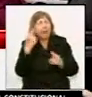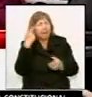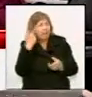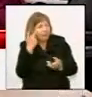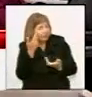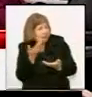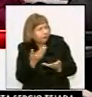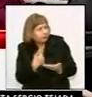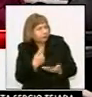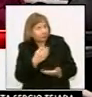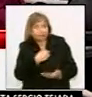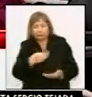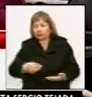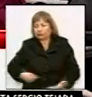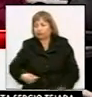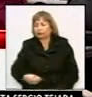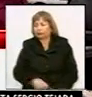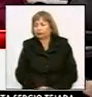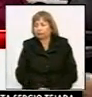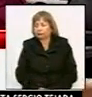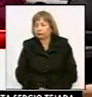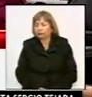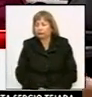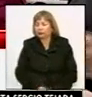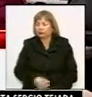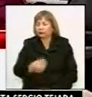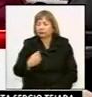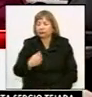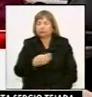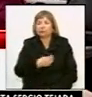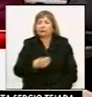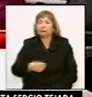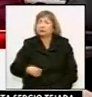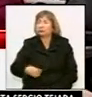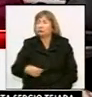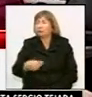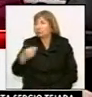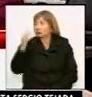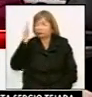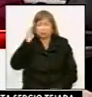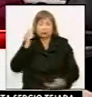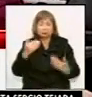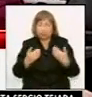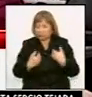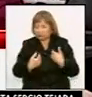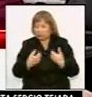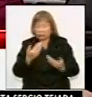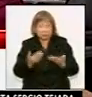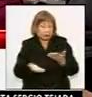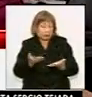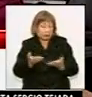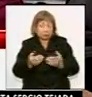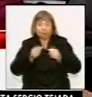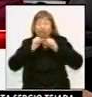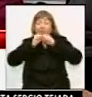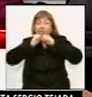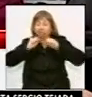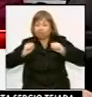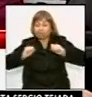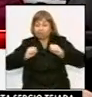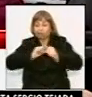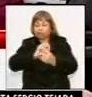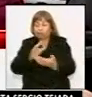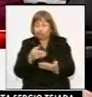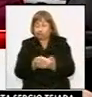he sido ministra de Estado. Y como ministros de Estado, nosotros tenemos ciertamente un secretario general